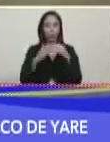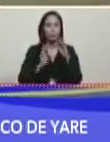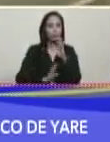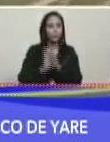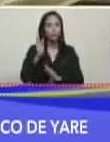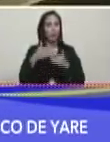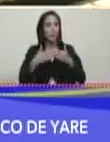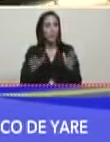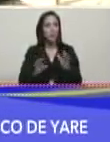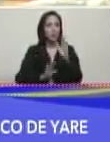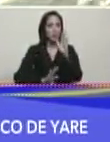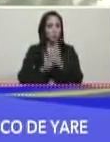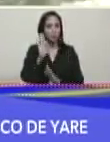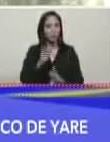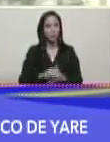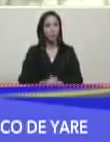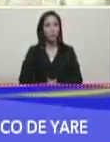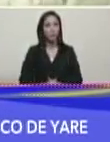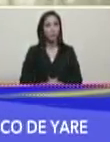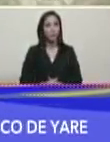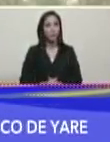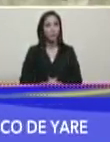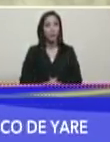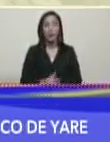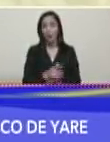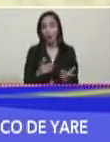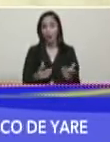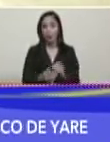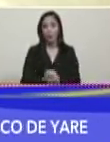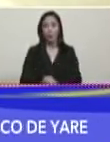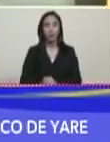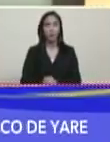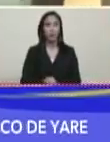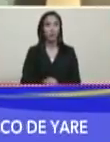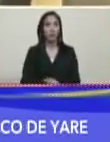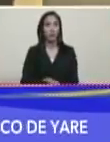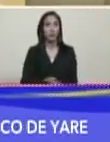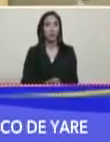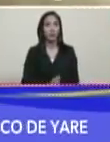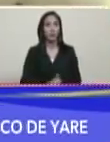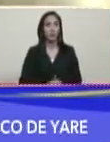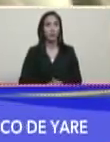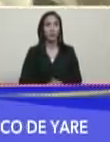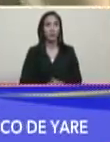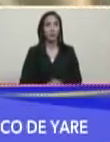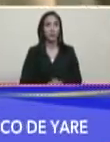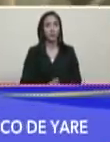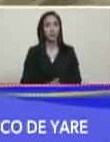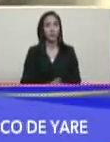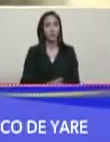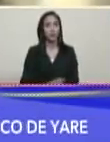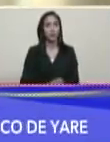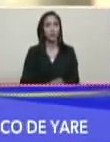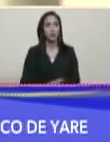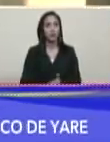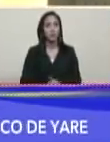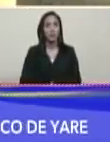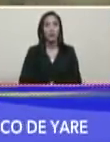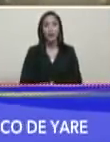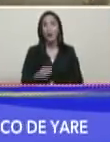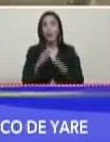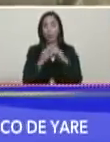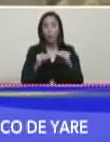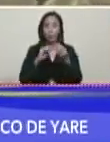en general. O sea, la mayor falla era en el tablero de control. Correcto. Sí, ahí era la mayor falla y eso